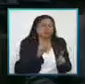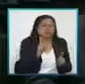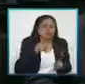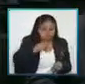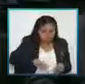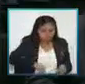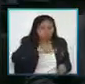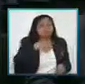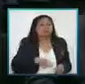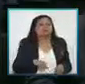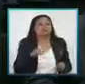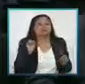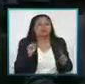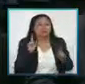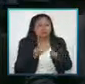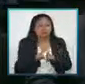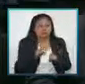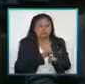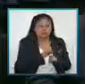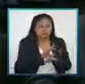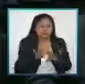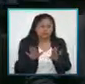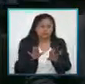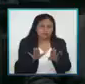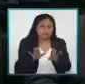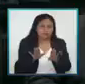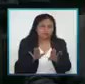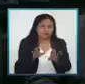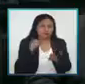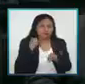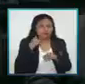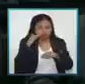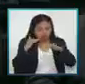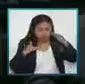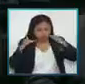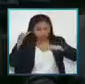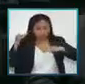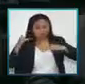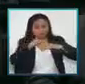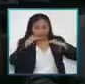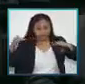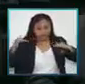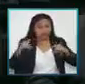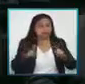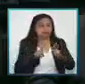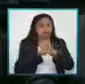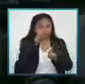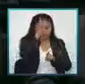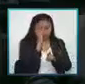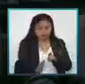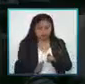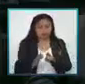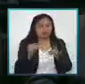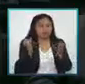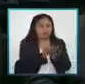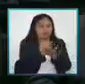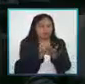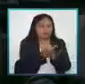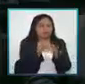un profesional que sea vertical en la aplicación, vertical en la